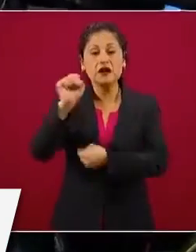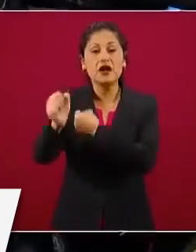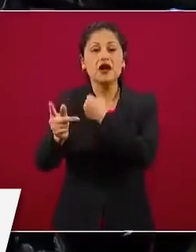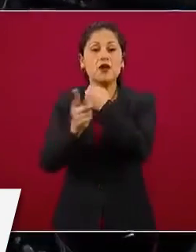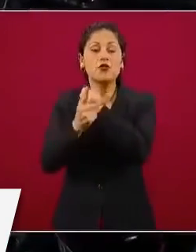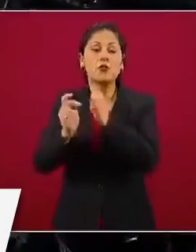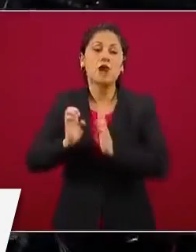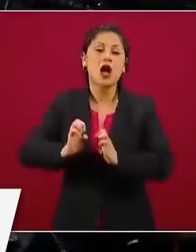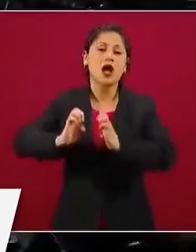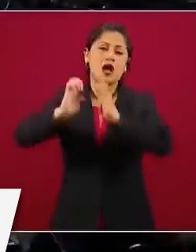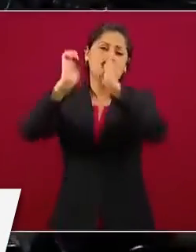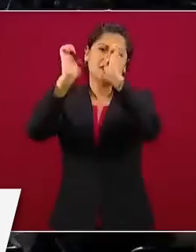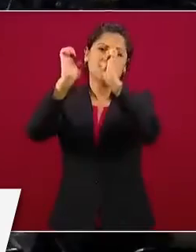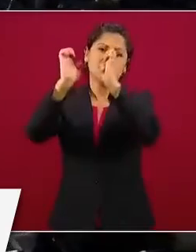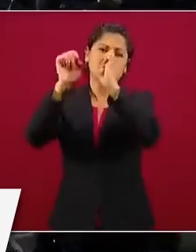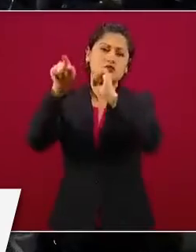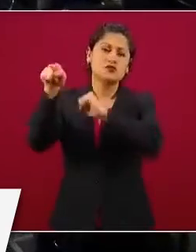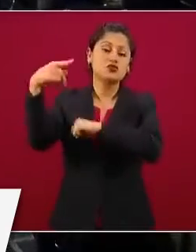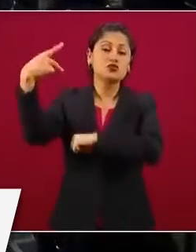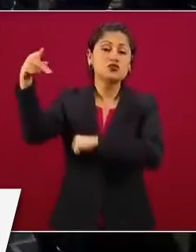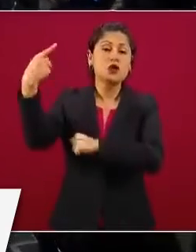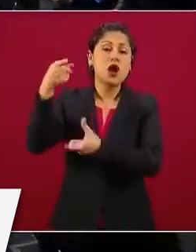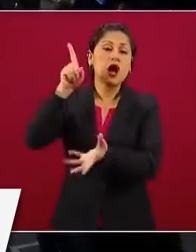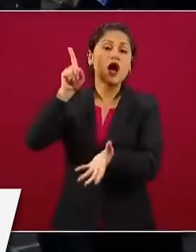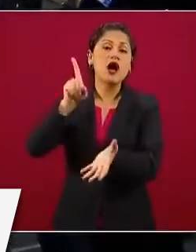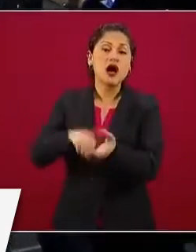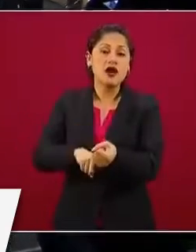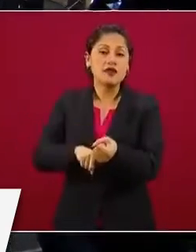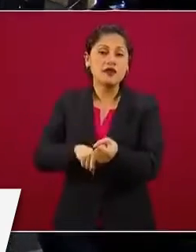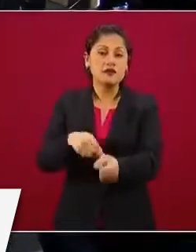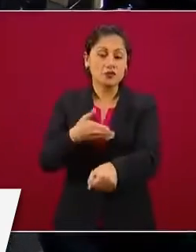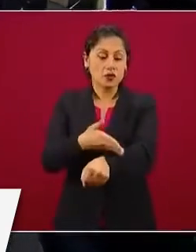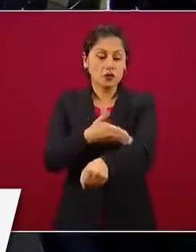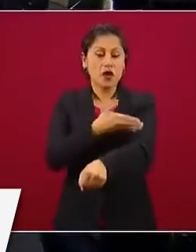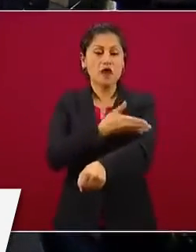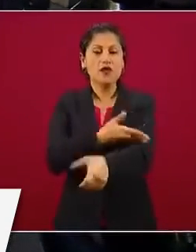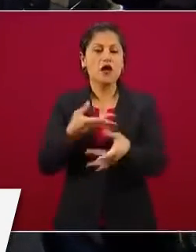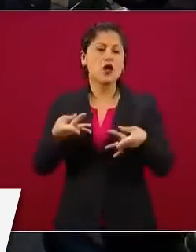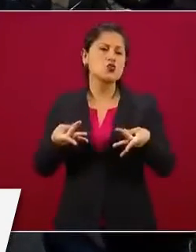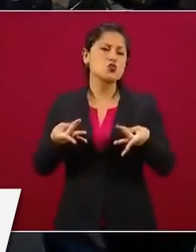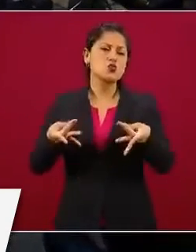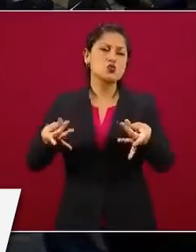tienen caoba, sus puertas,